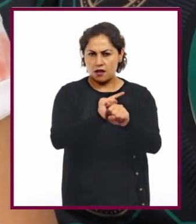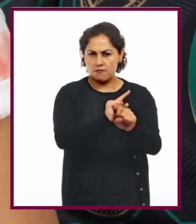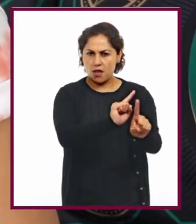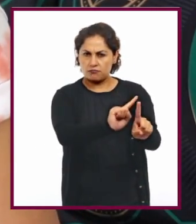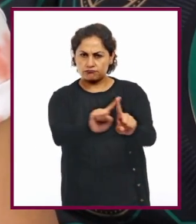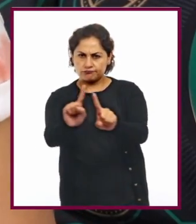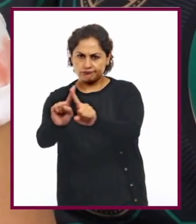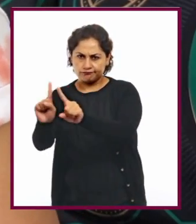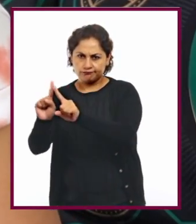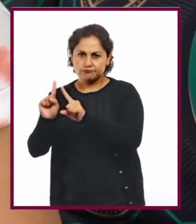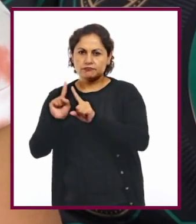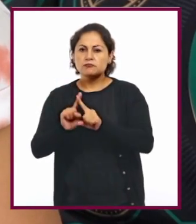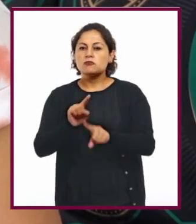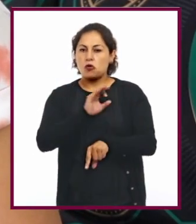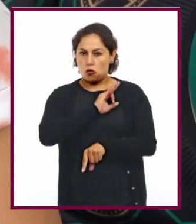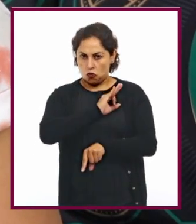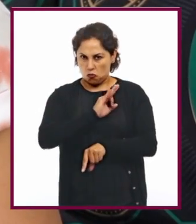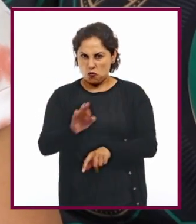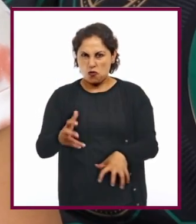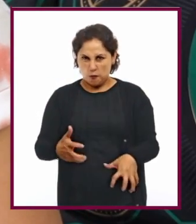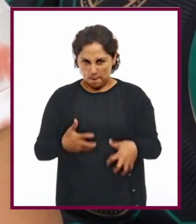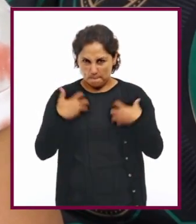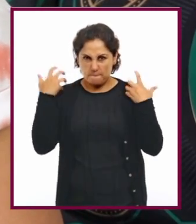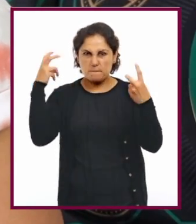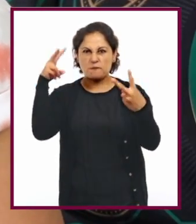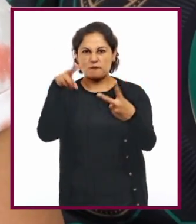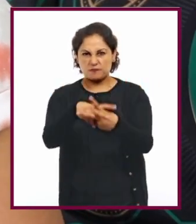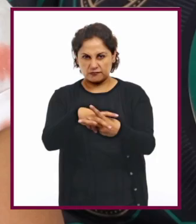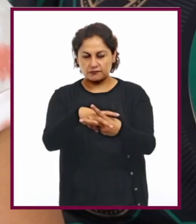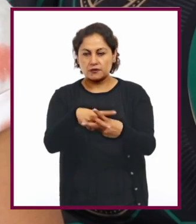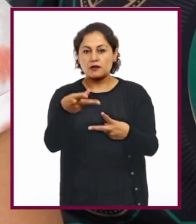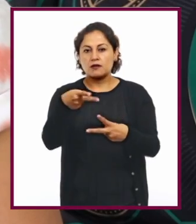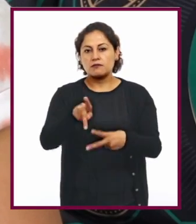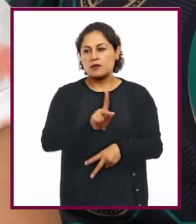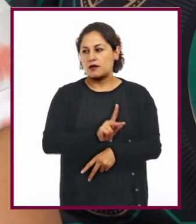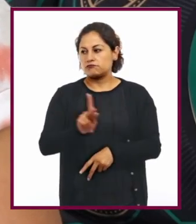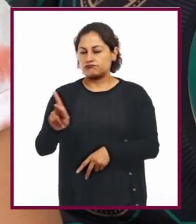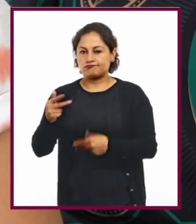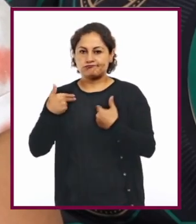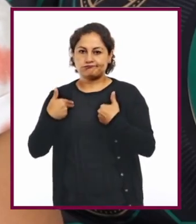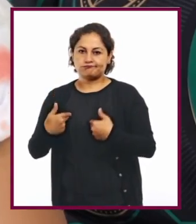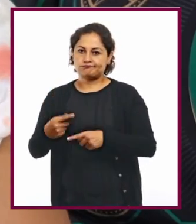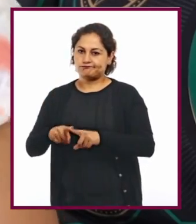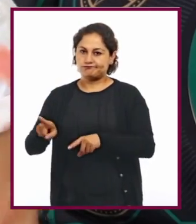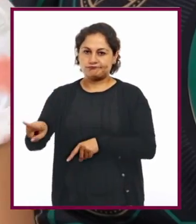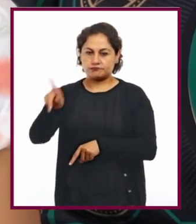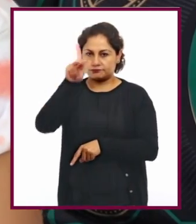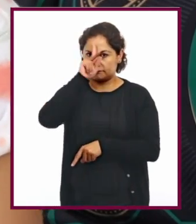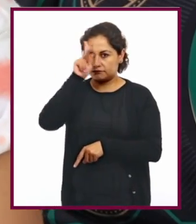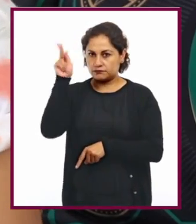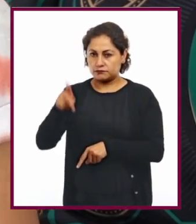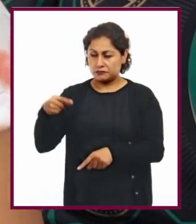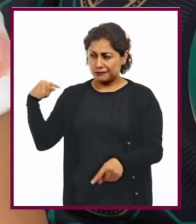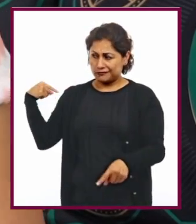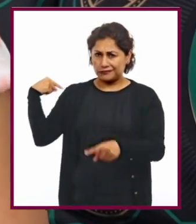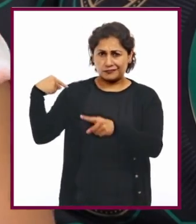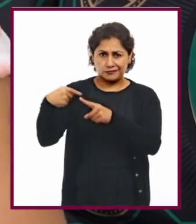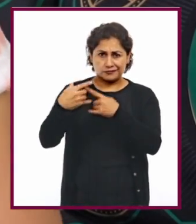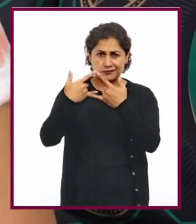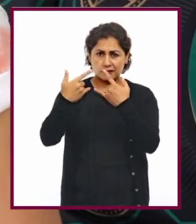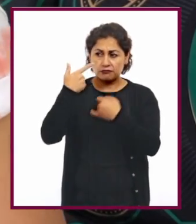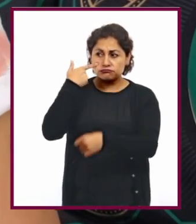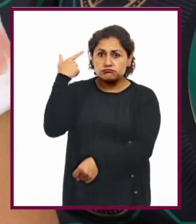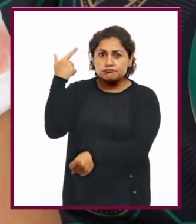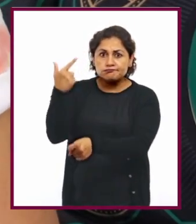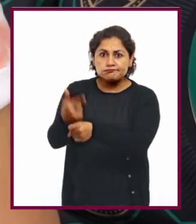Los animales pueden ser muy salvajes, pero son peores las batallas entre los humanos. A lo largo de la historia, se ha